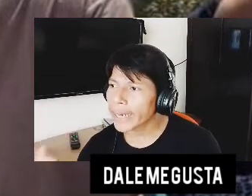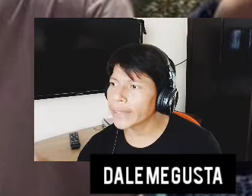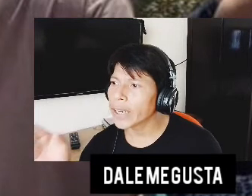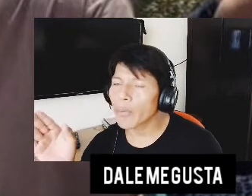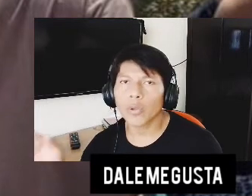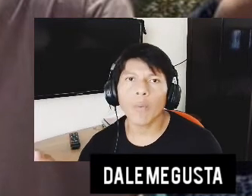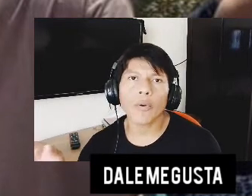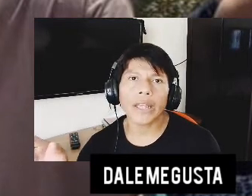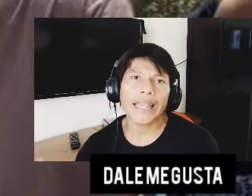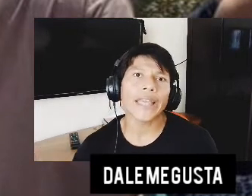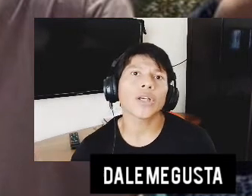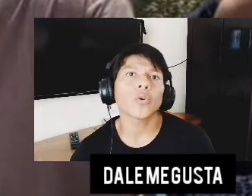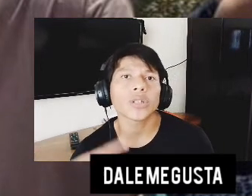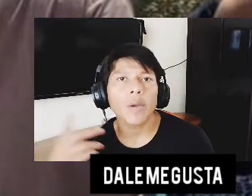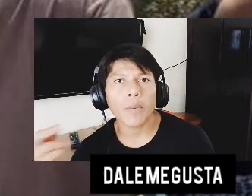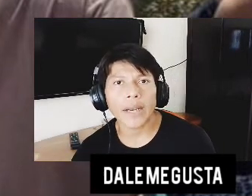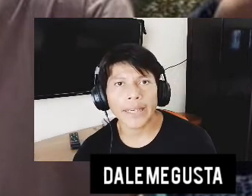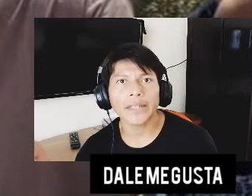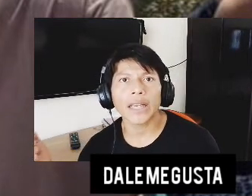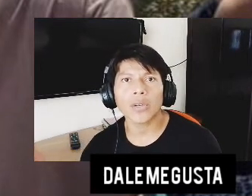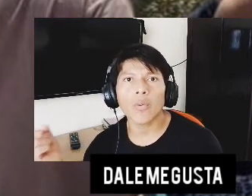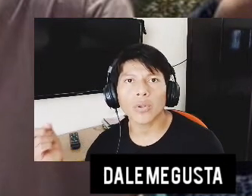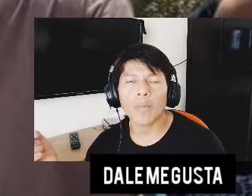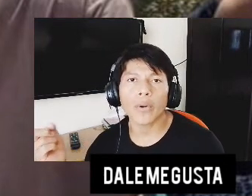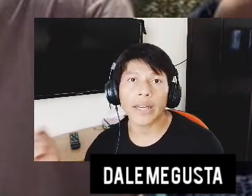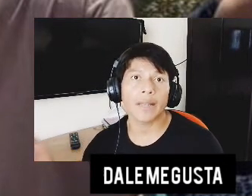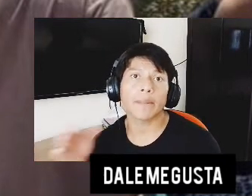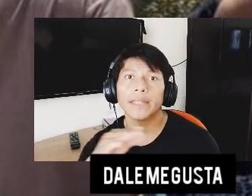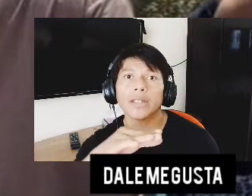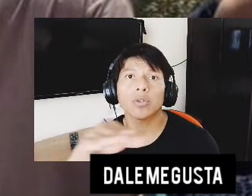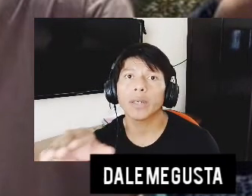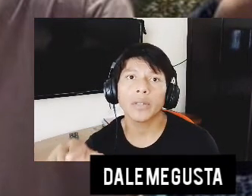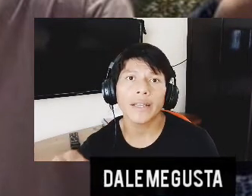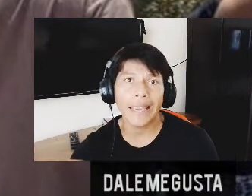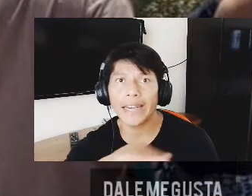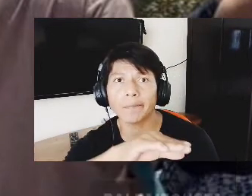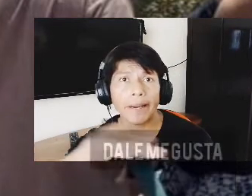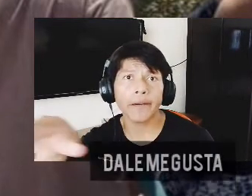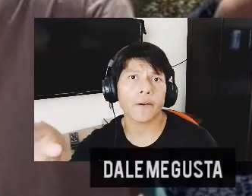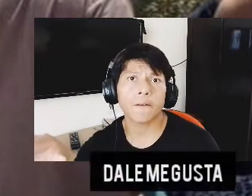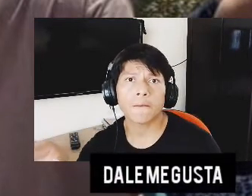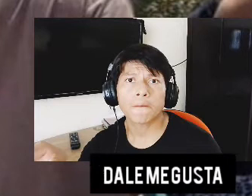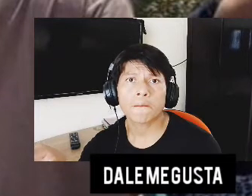Por la gente que votó por él, e inclusive por la gente que no votó por él, el presidente los va a ayudar.